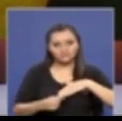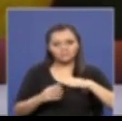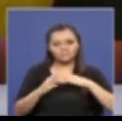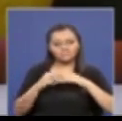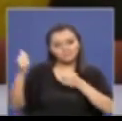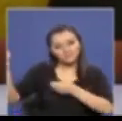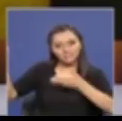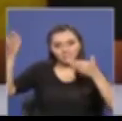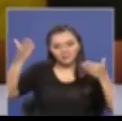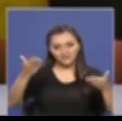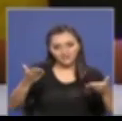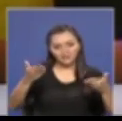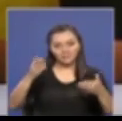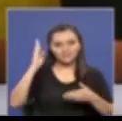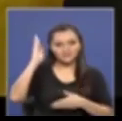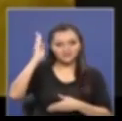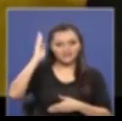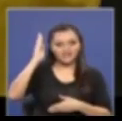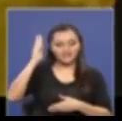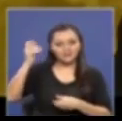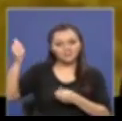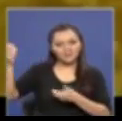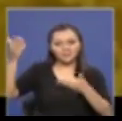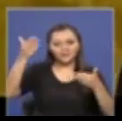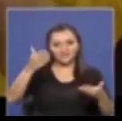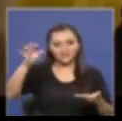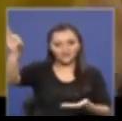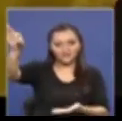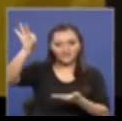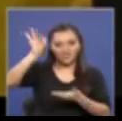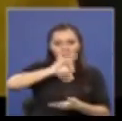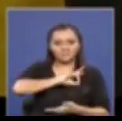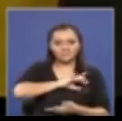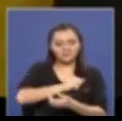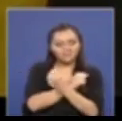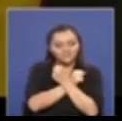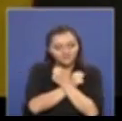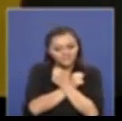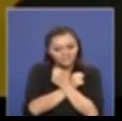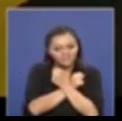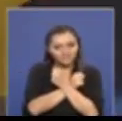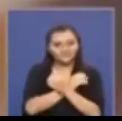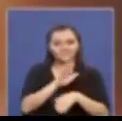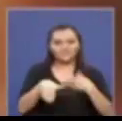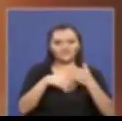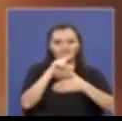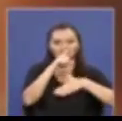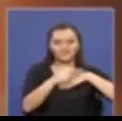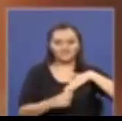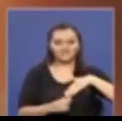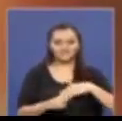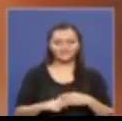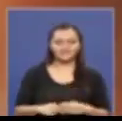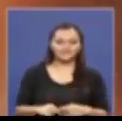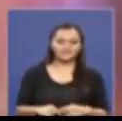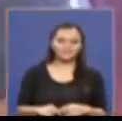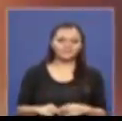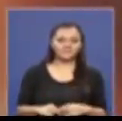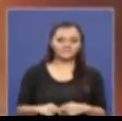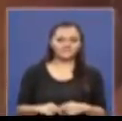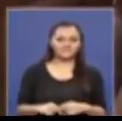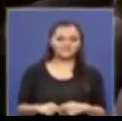latinoamericano. Bienvenida nuevamente, Michelle, bienvenida la delegación chilena y un abrazo a Chile y a toda la patria grande.